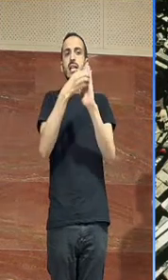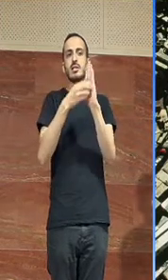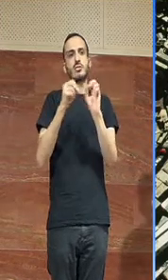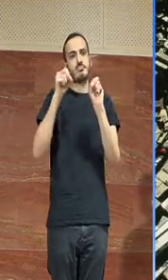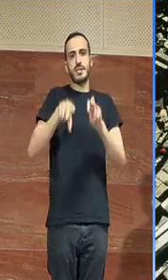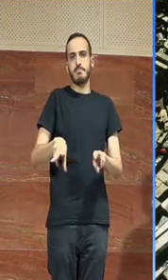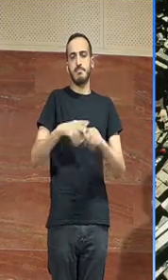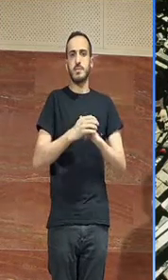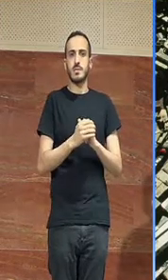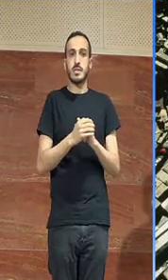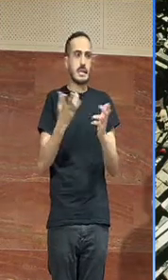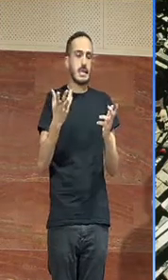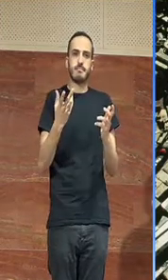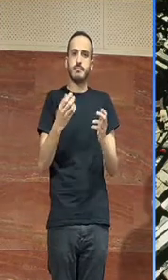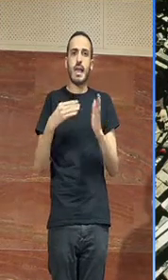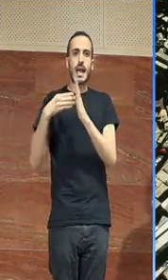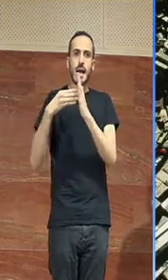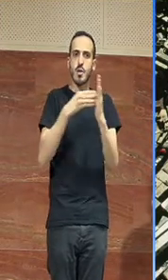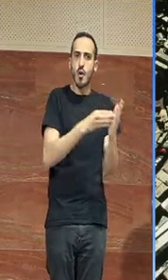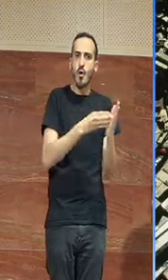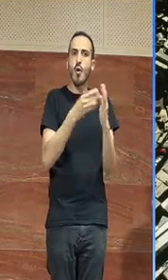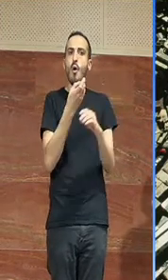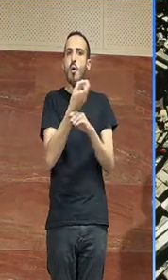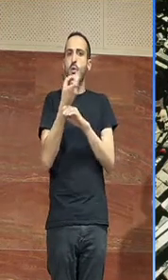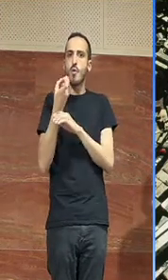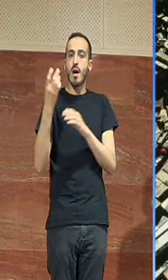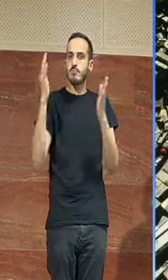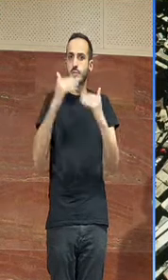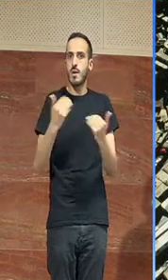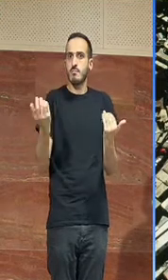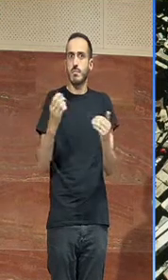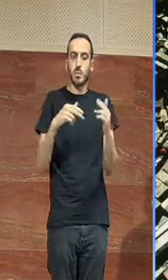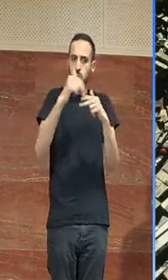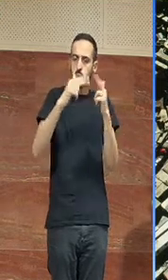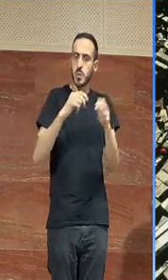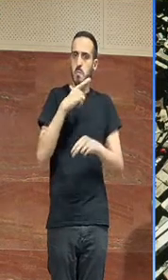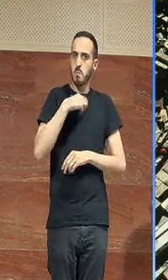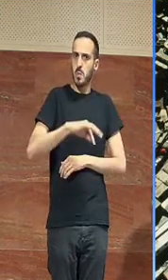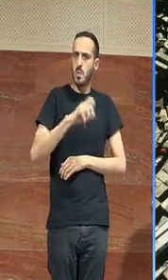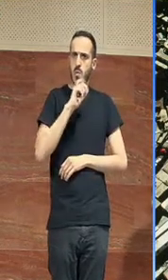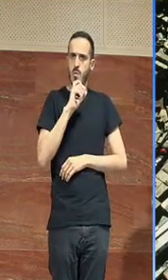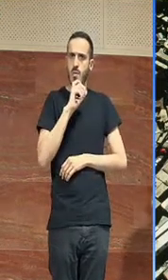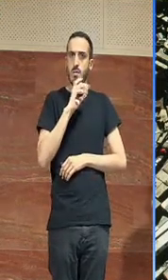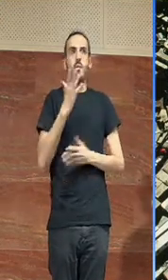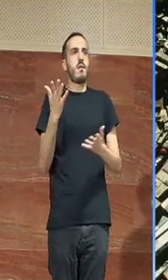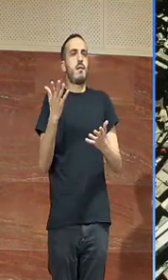sin grúas, a mano. Hombre, por favor, ¿qué me estáis contando? ¿Cómo vamos a construir un edificio de 11 plantas sin